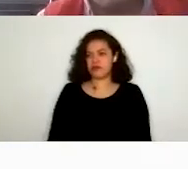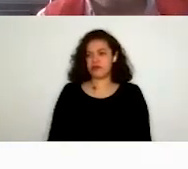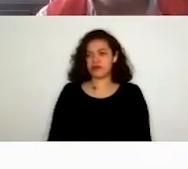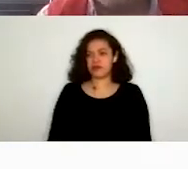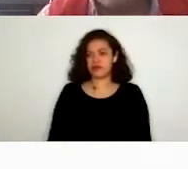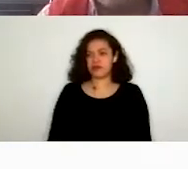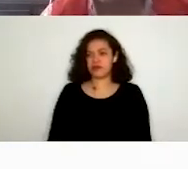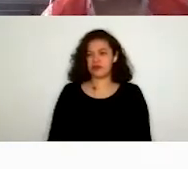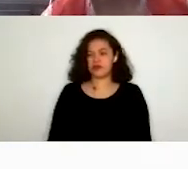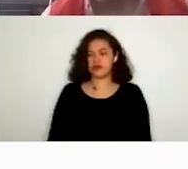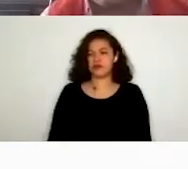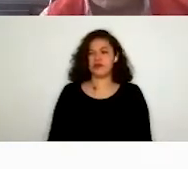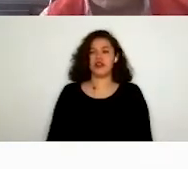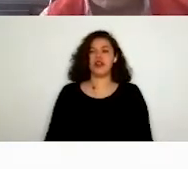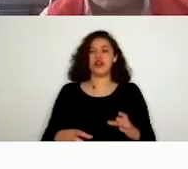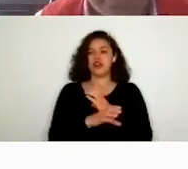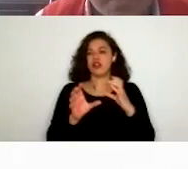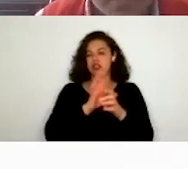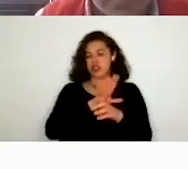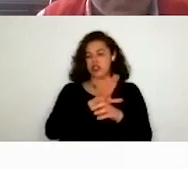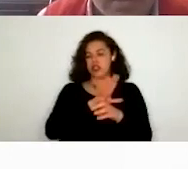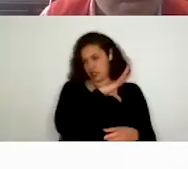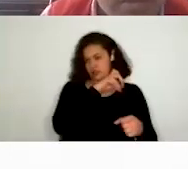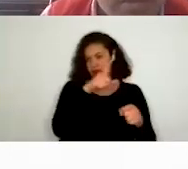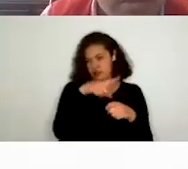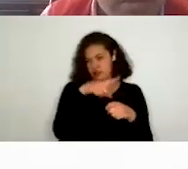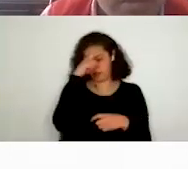y funciones generales y específicas de cada brigada.